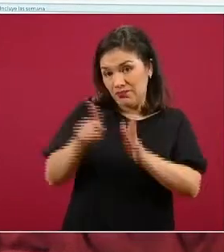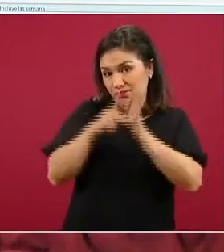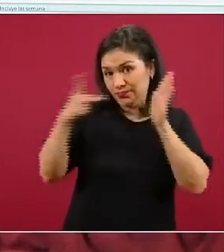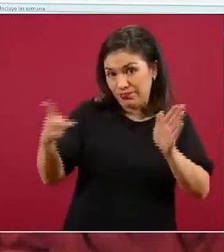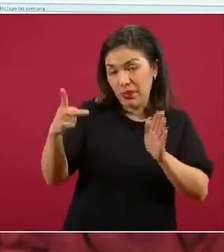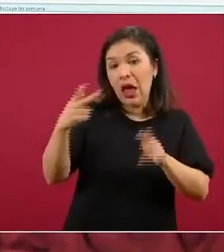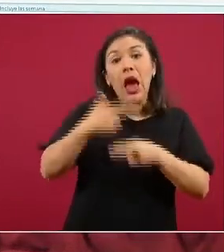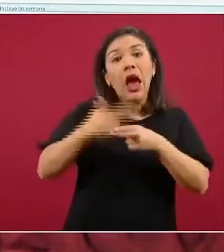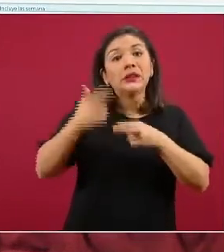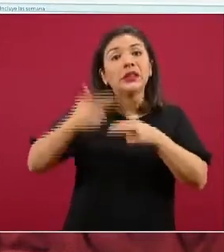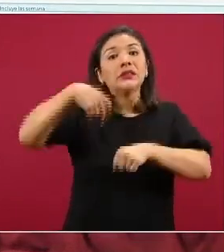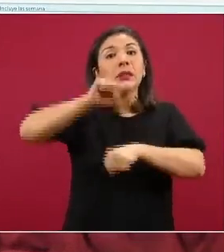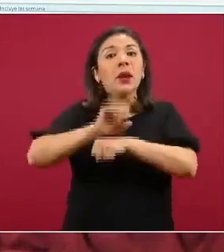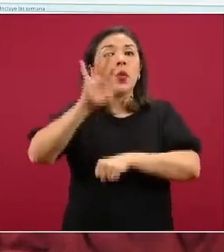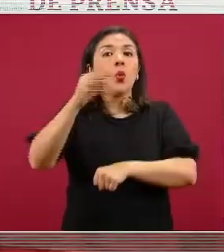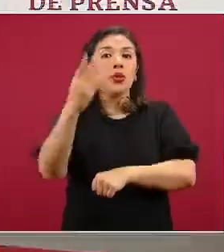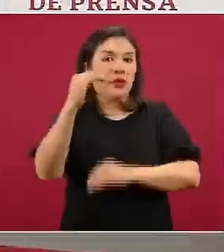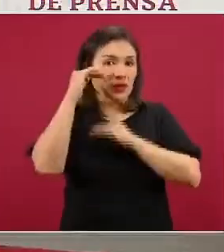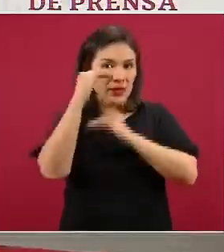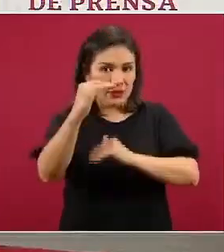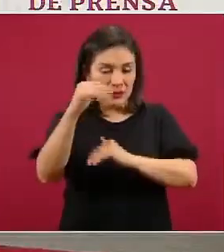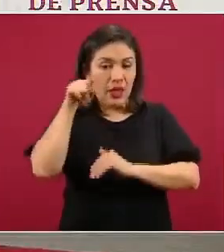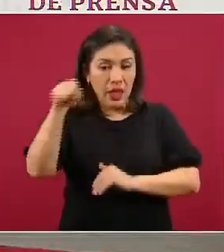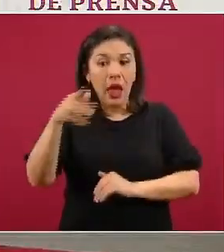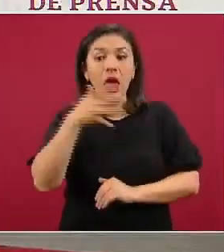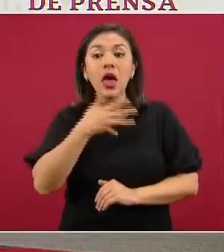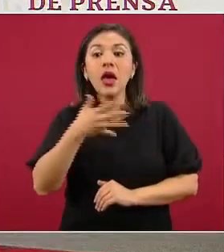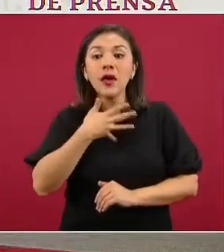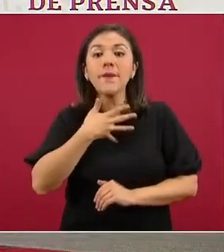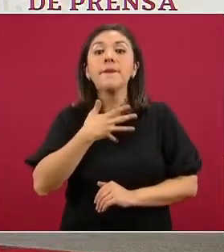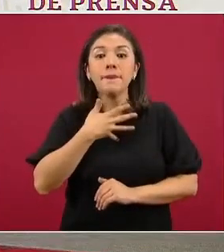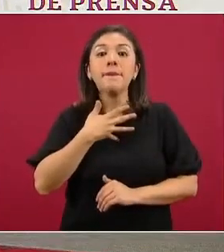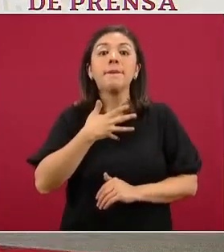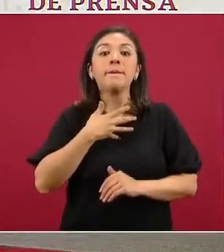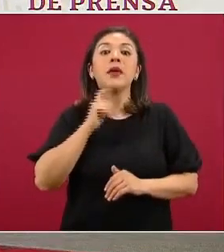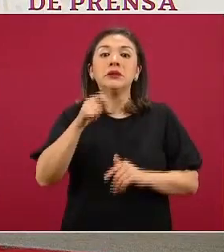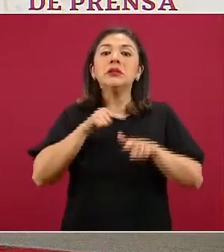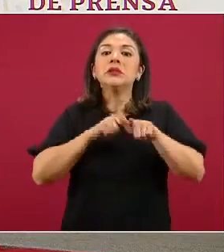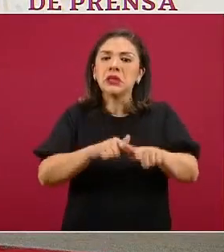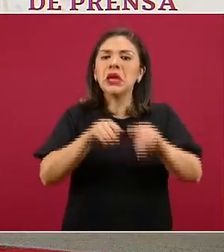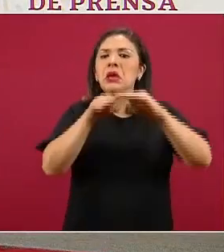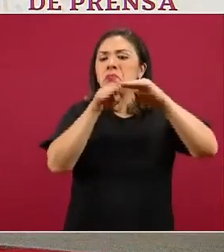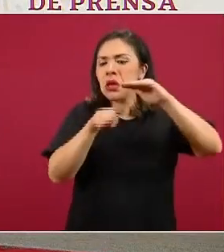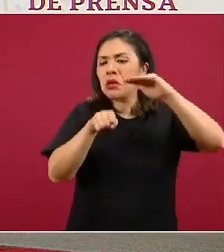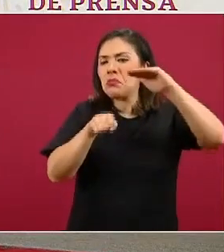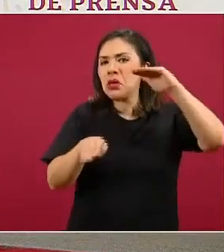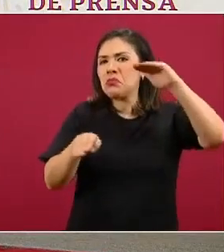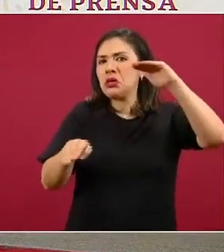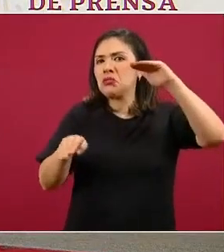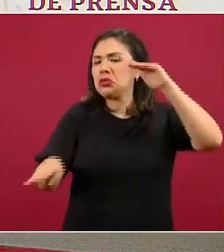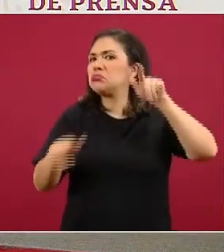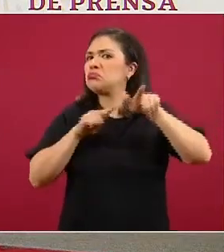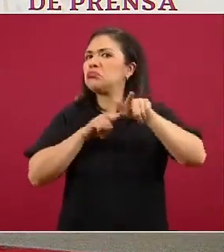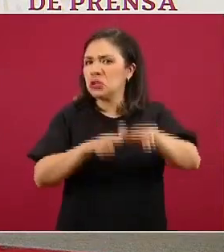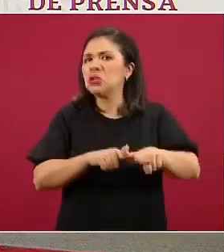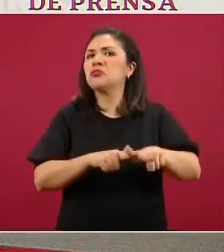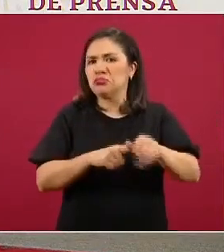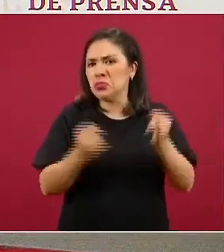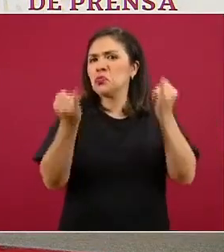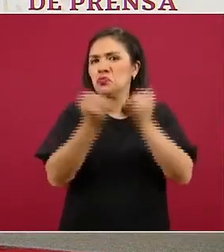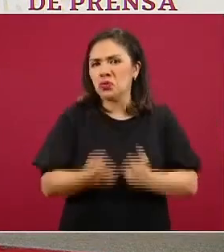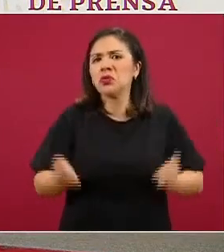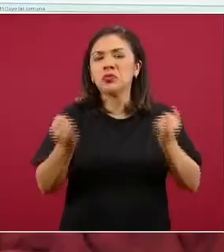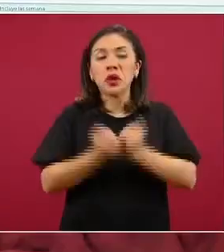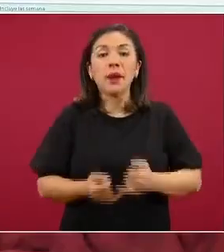hasta la semana 43 en donde el decremento ha sido continuo y prácticamente monotónico.